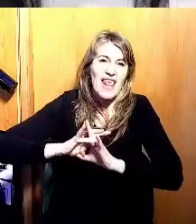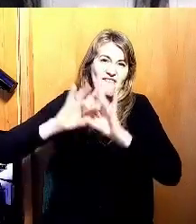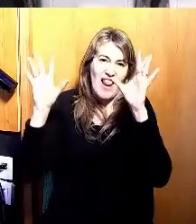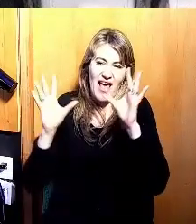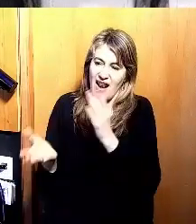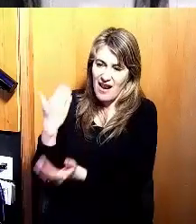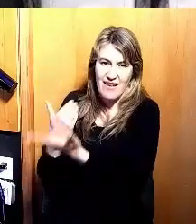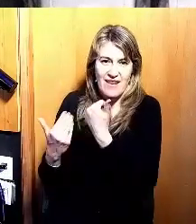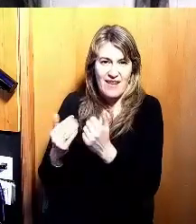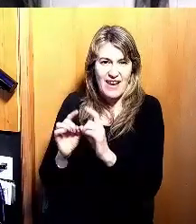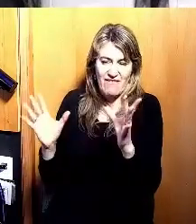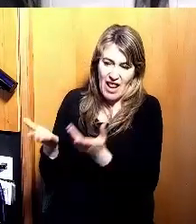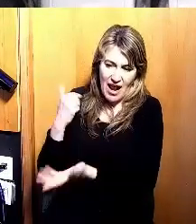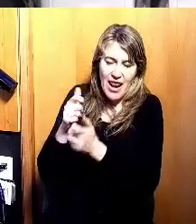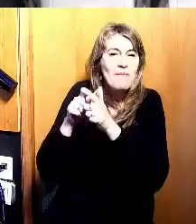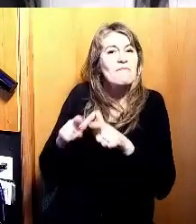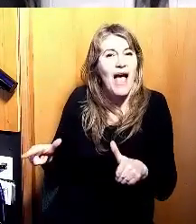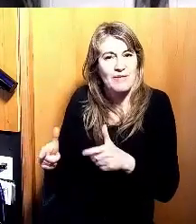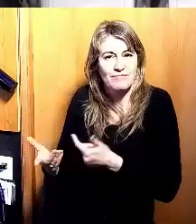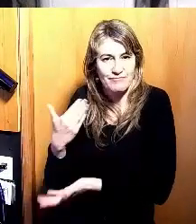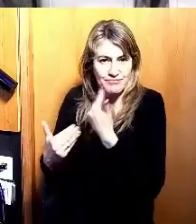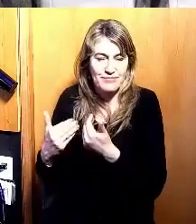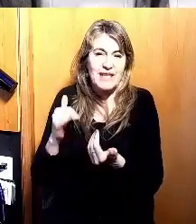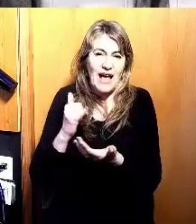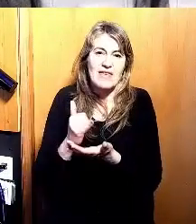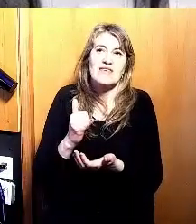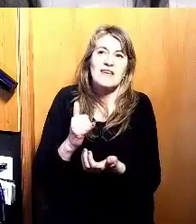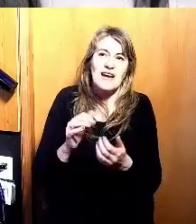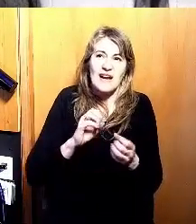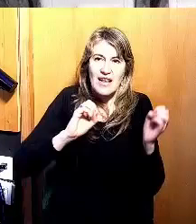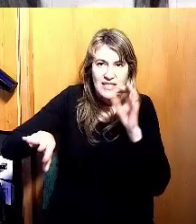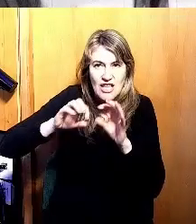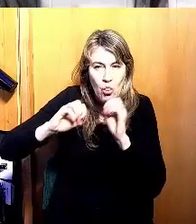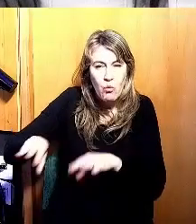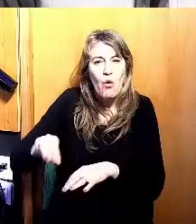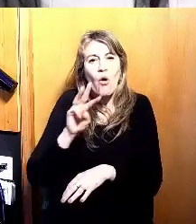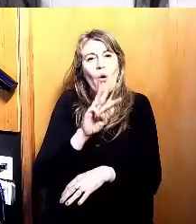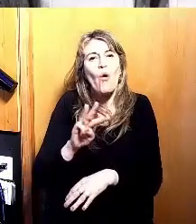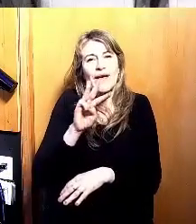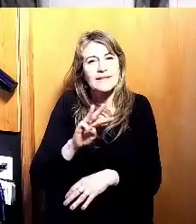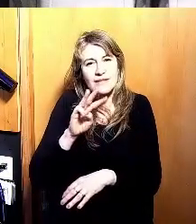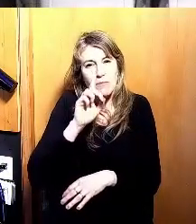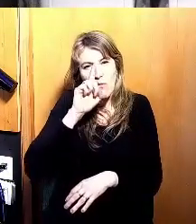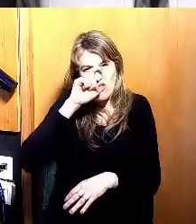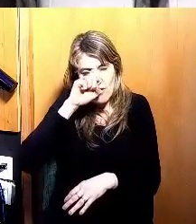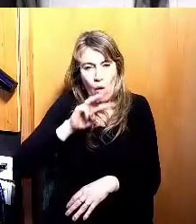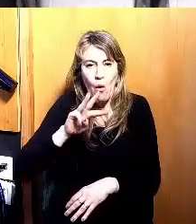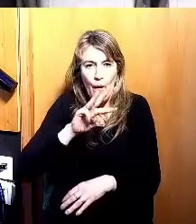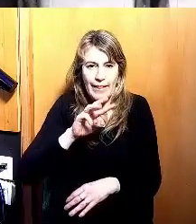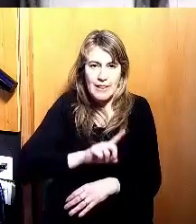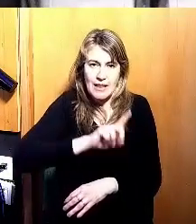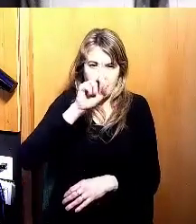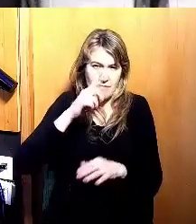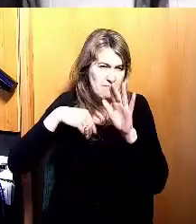sitio de disposición de residuos informal, es en el oeste de Montevideo. La mayoría de las imágenes que voy a mostrar son del